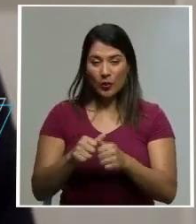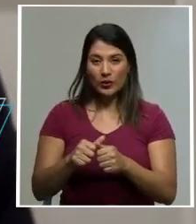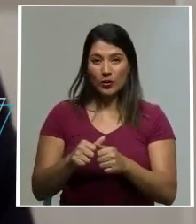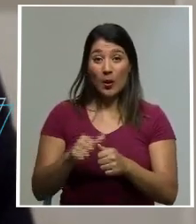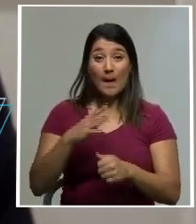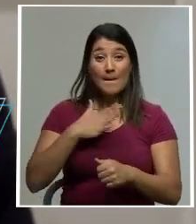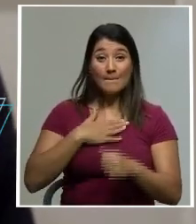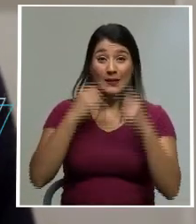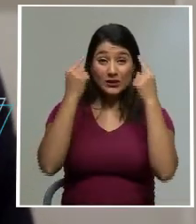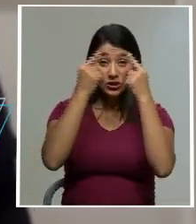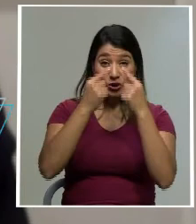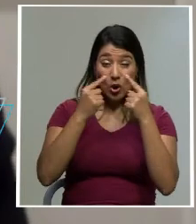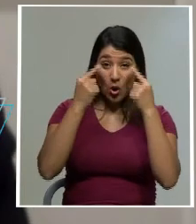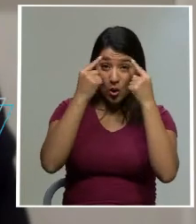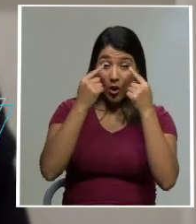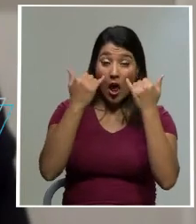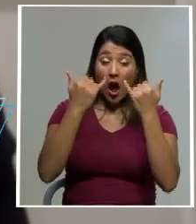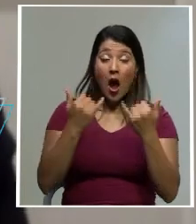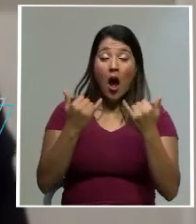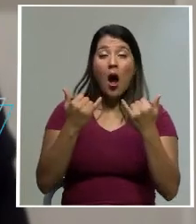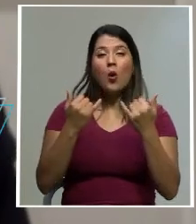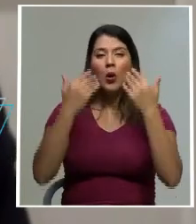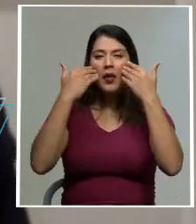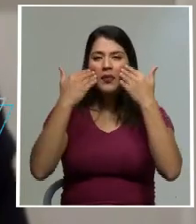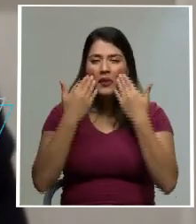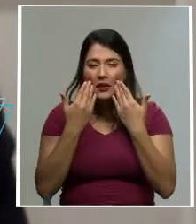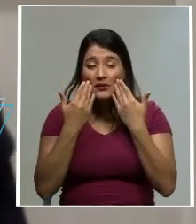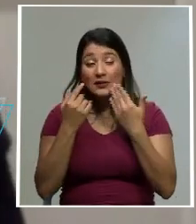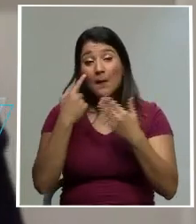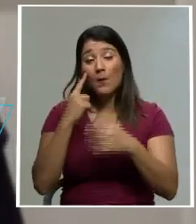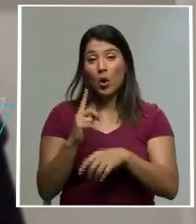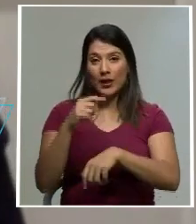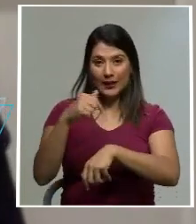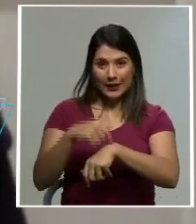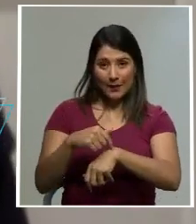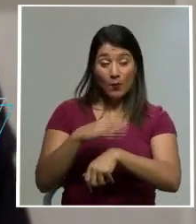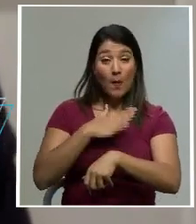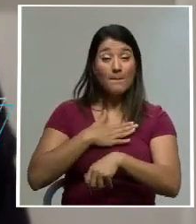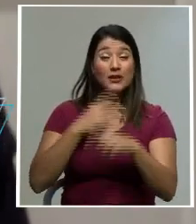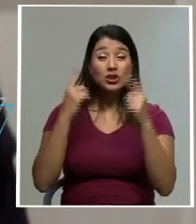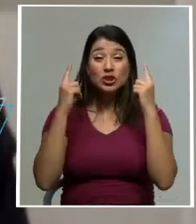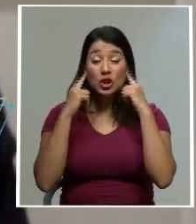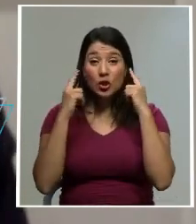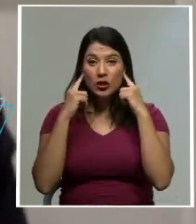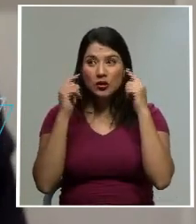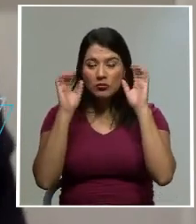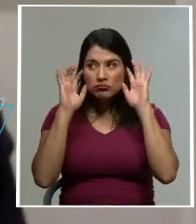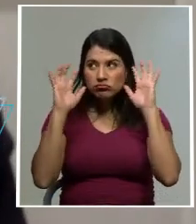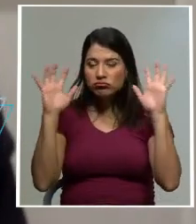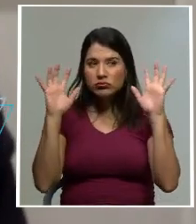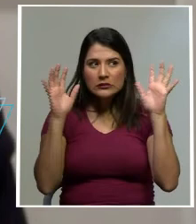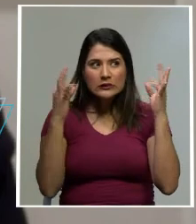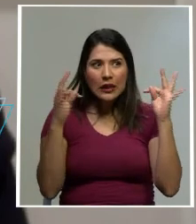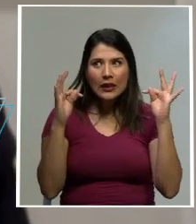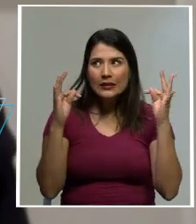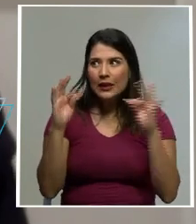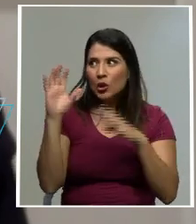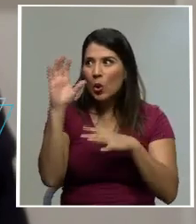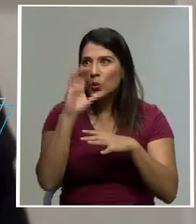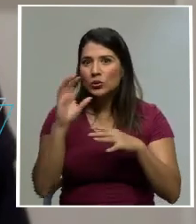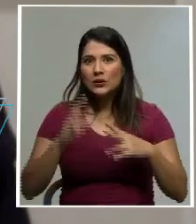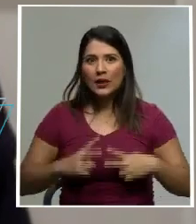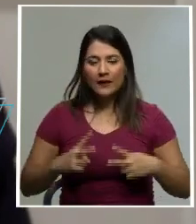Mis ojos son péndulos marchitos contaminados por el tiempo, mis oídos dos grandes antenas buscando señales de